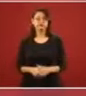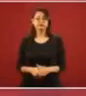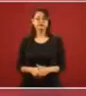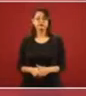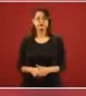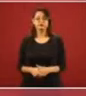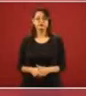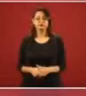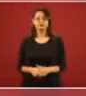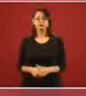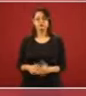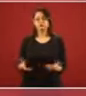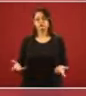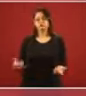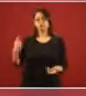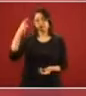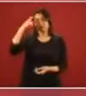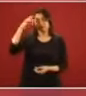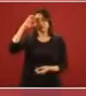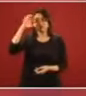que yo llamo conservadores,